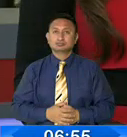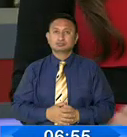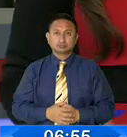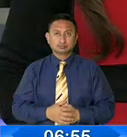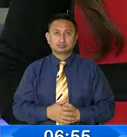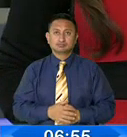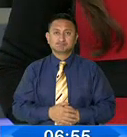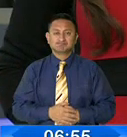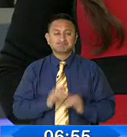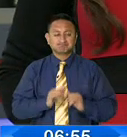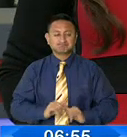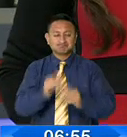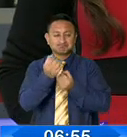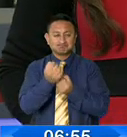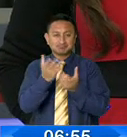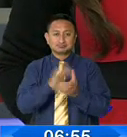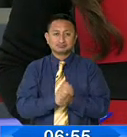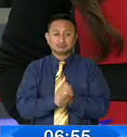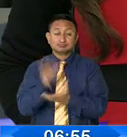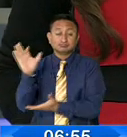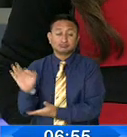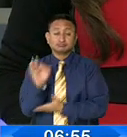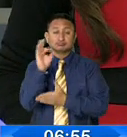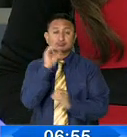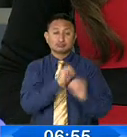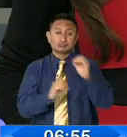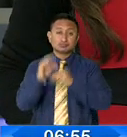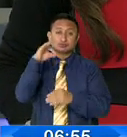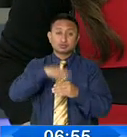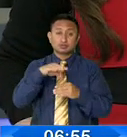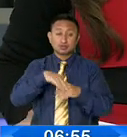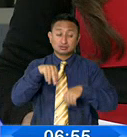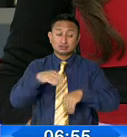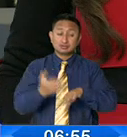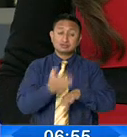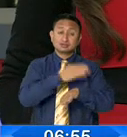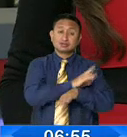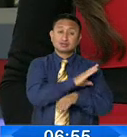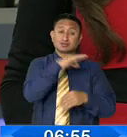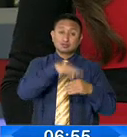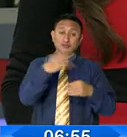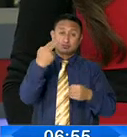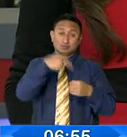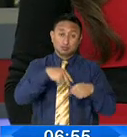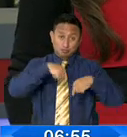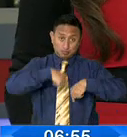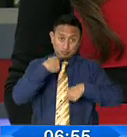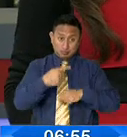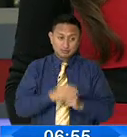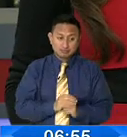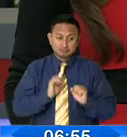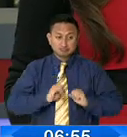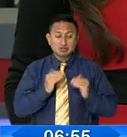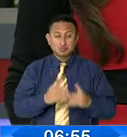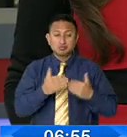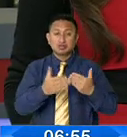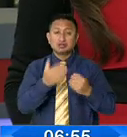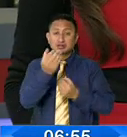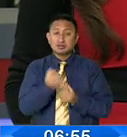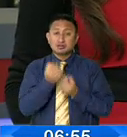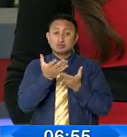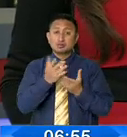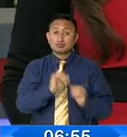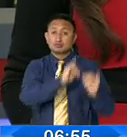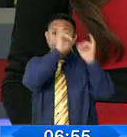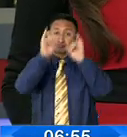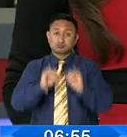Vamos con la información. Delegaciones de observación electoral que participaron en el balotaje resaltan el mecanismo informático aplicado por el Consejo